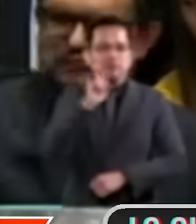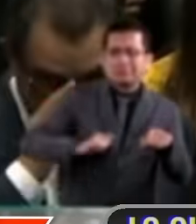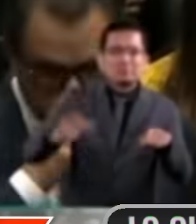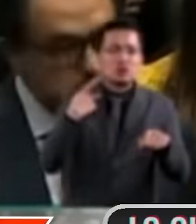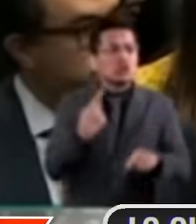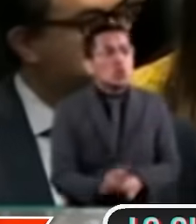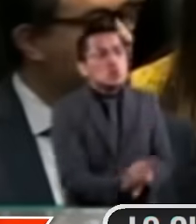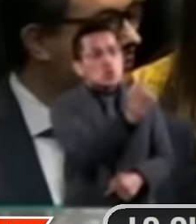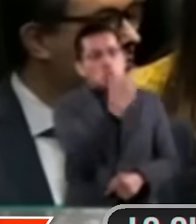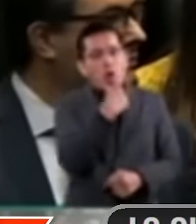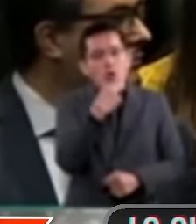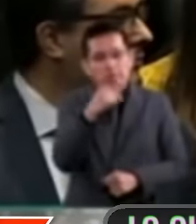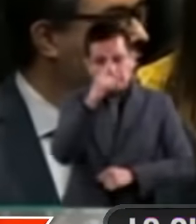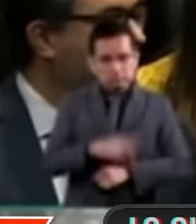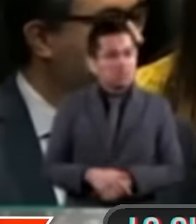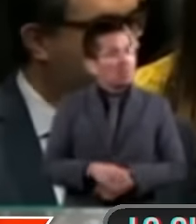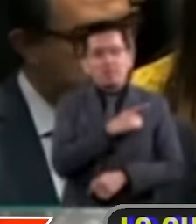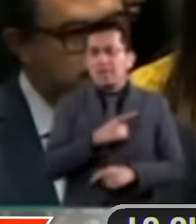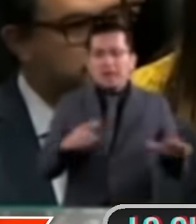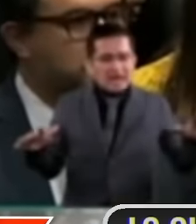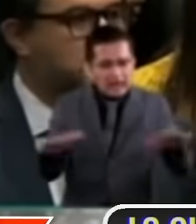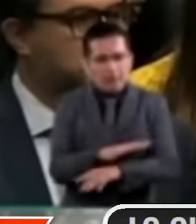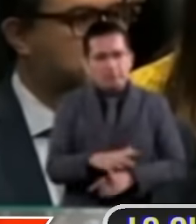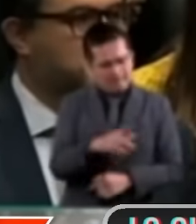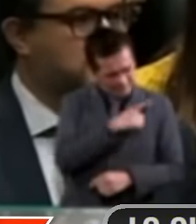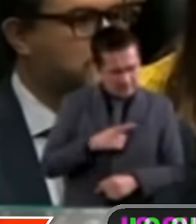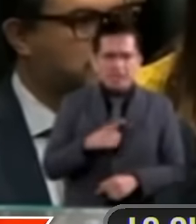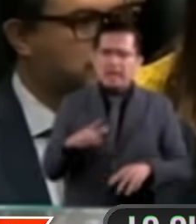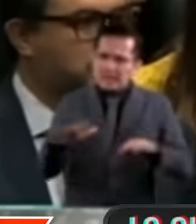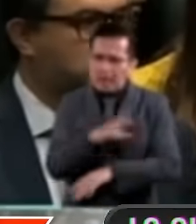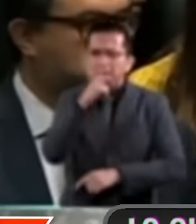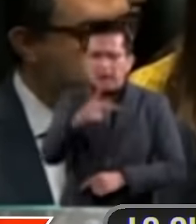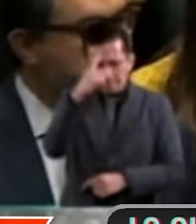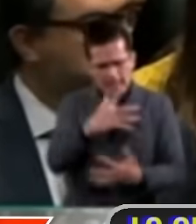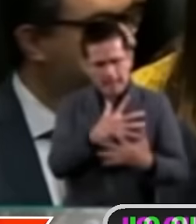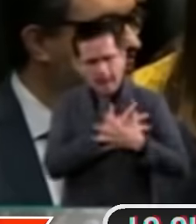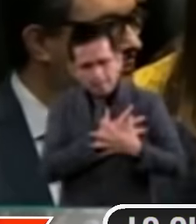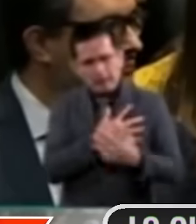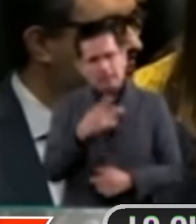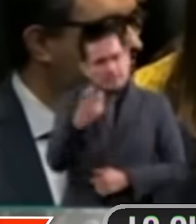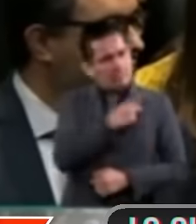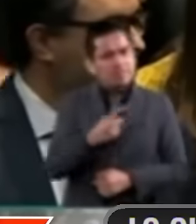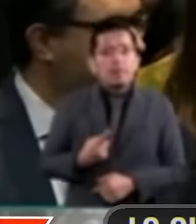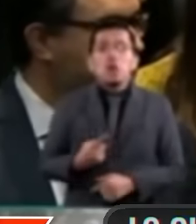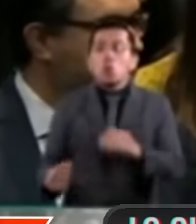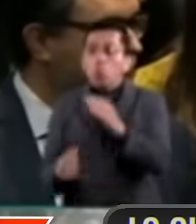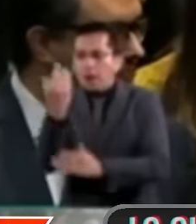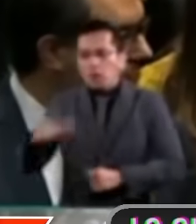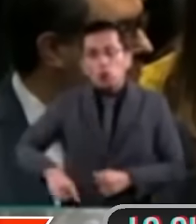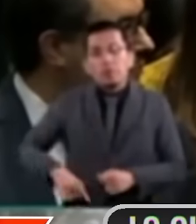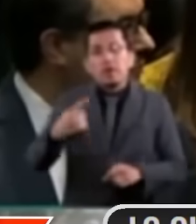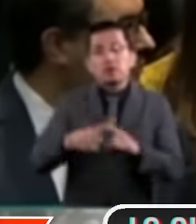¡Presidenta! O sea, diciendo lo que dice que va a hacer si fuese presidenta, que no lo va a hacer, pero está dando un discurso